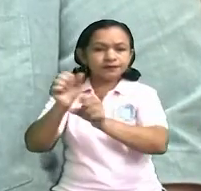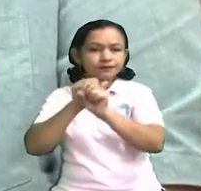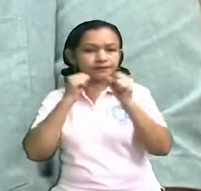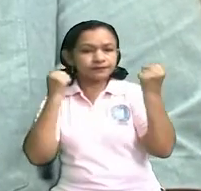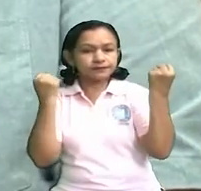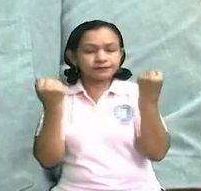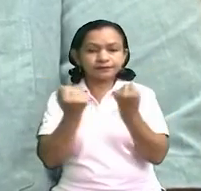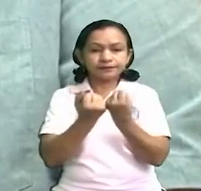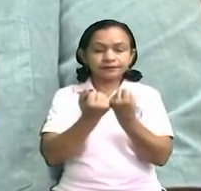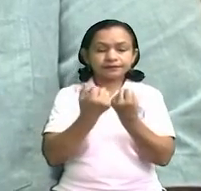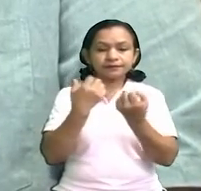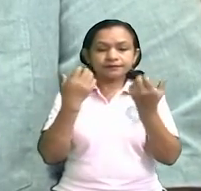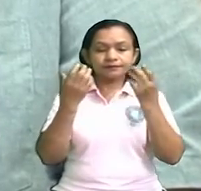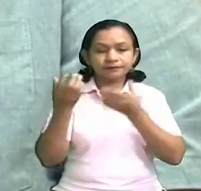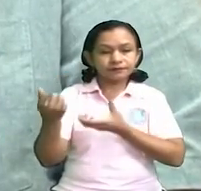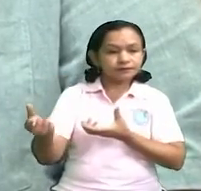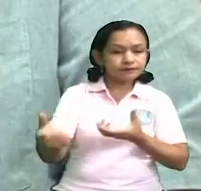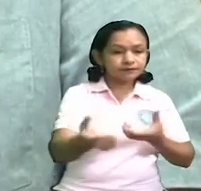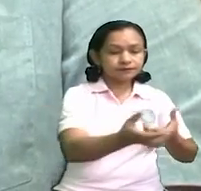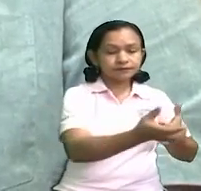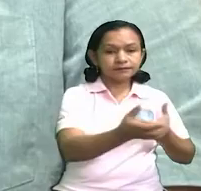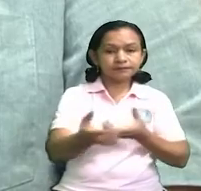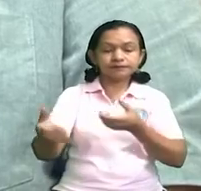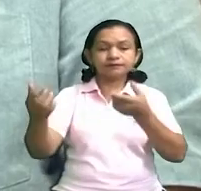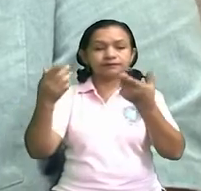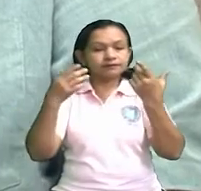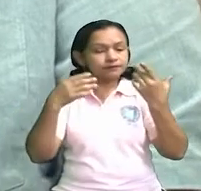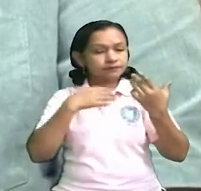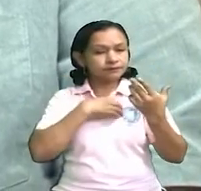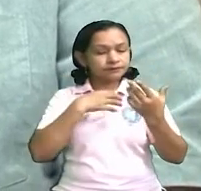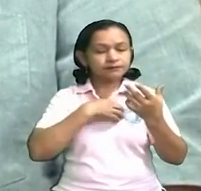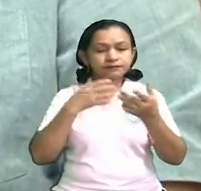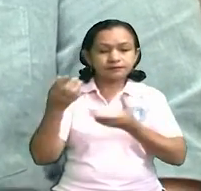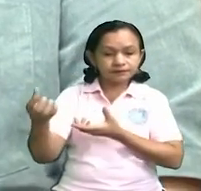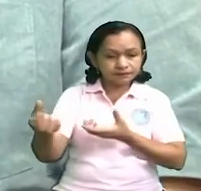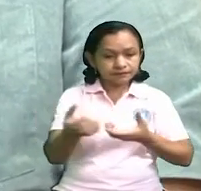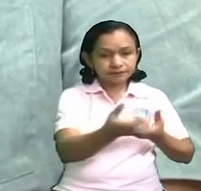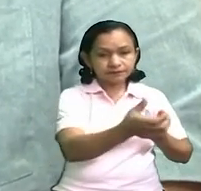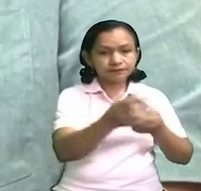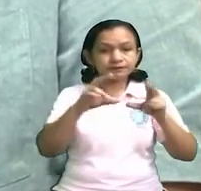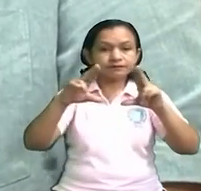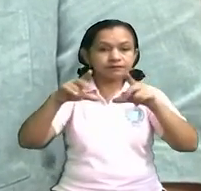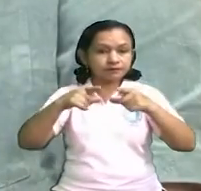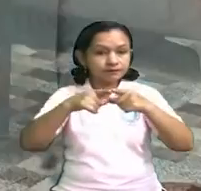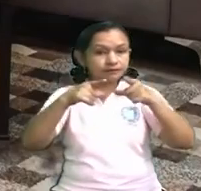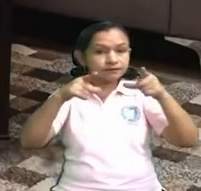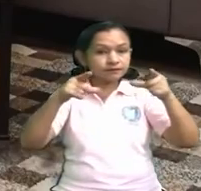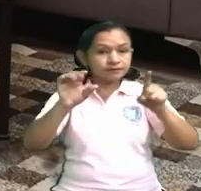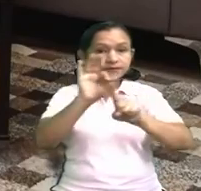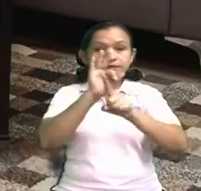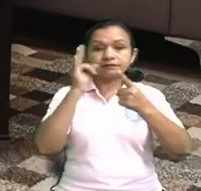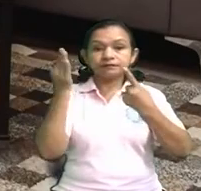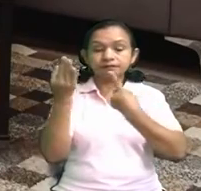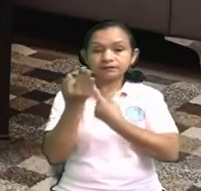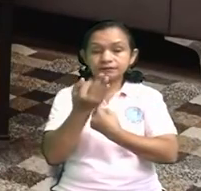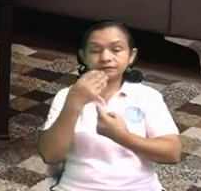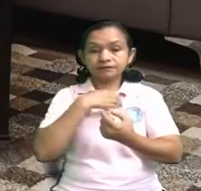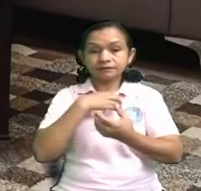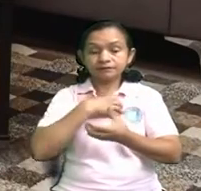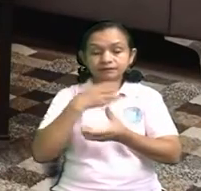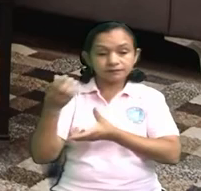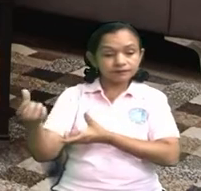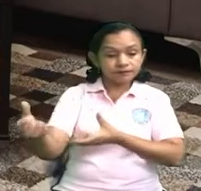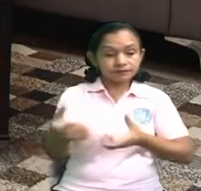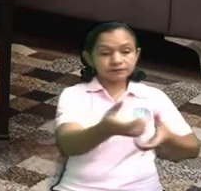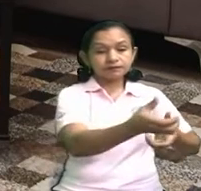Asociación Civil de Cuerpo de Bomberos, llámese Benemérito Cuerpo de Bomberos de Managua, o la Federación de Cuerpo de Bomberos de